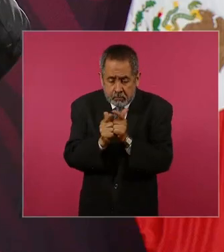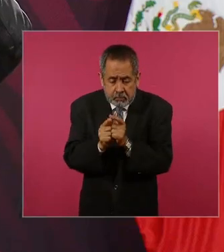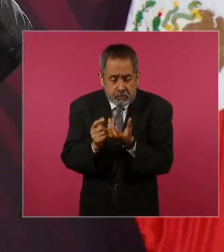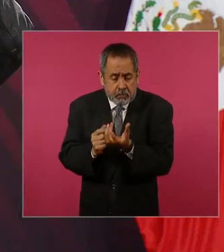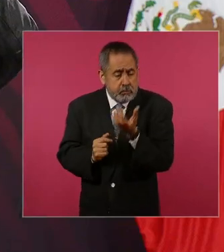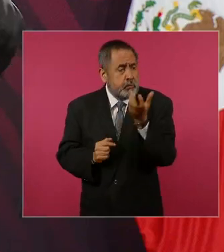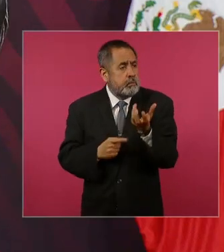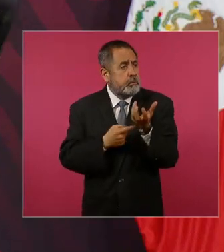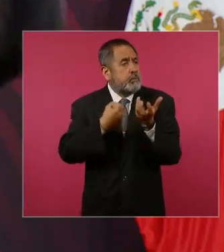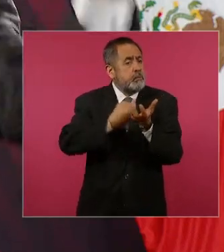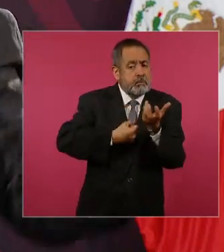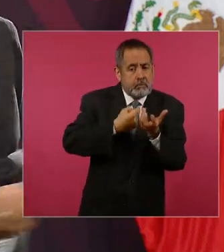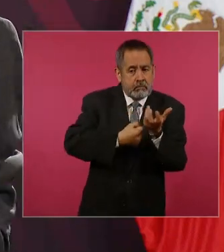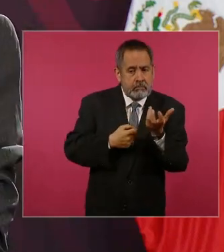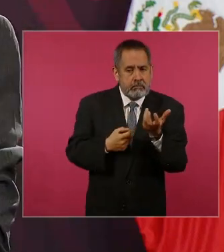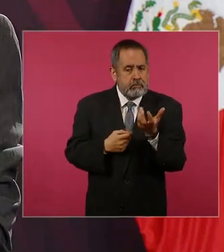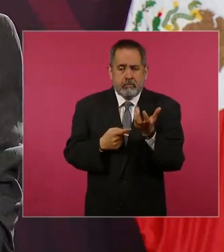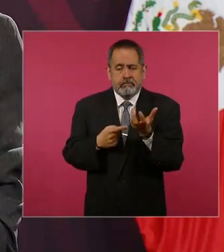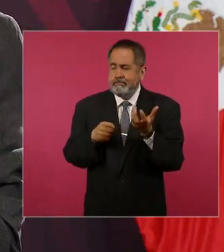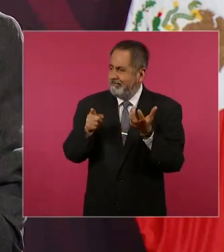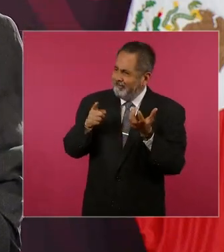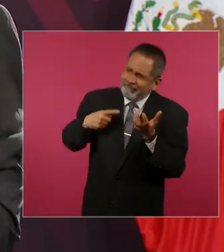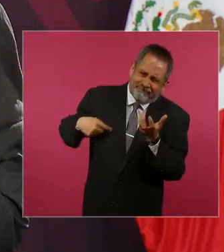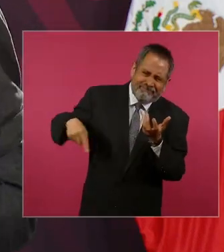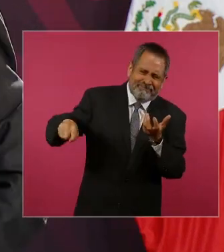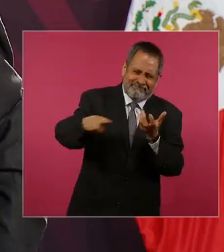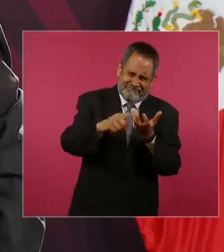Siempre se tiene que tener